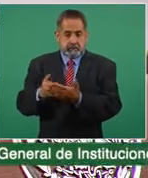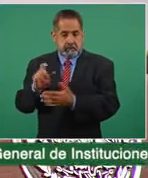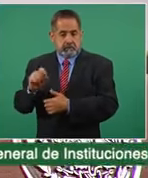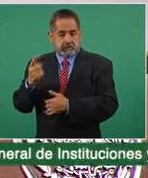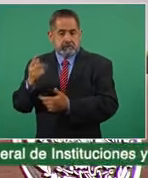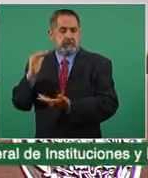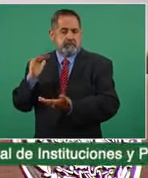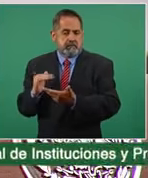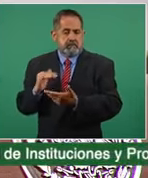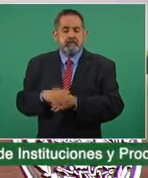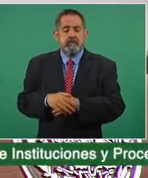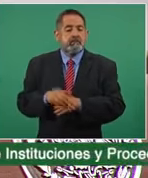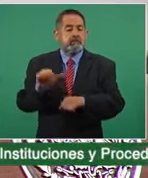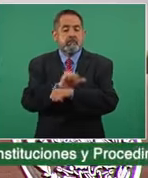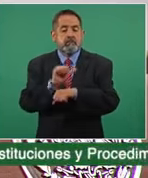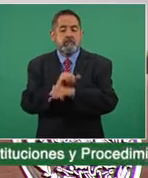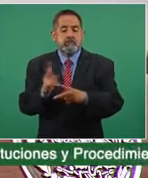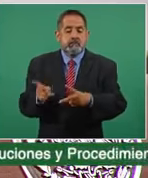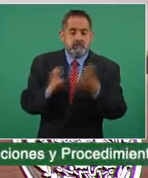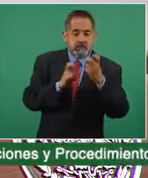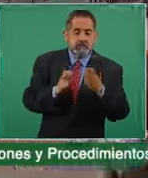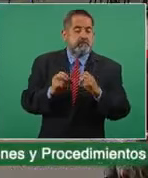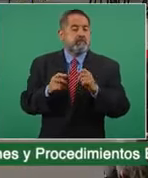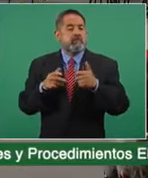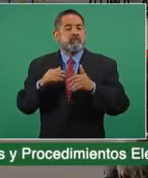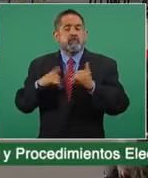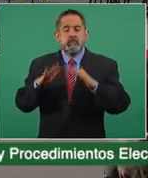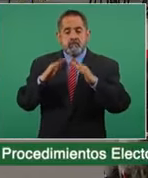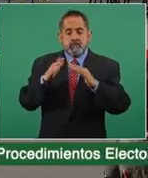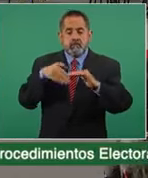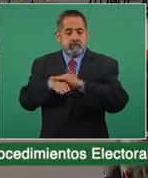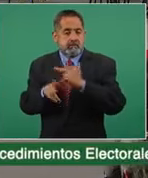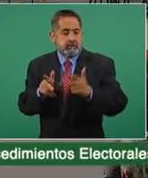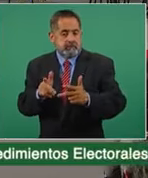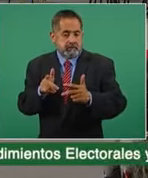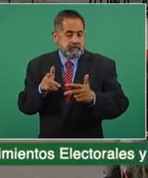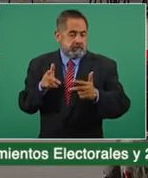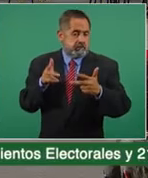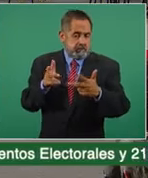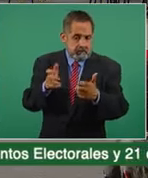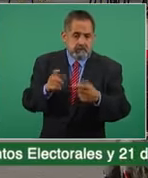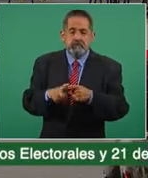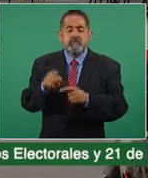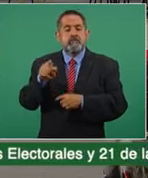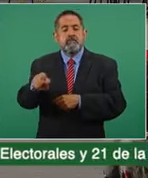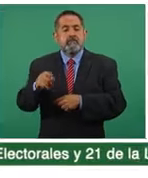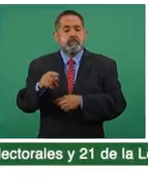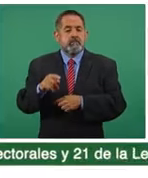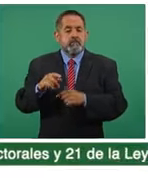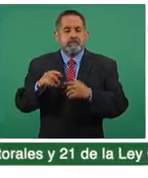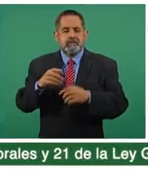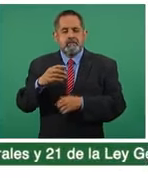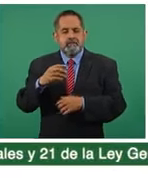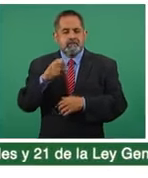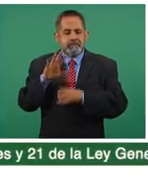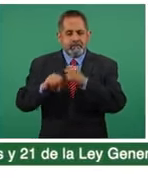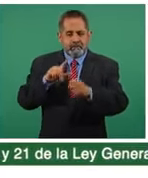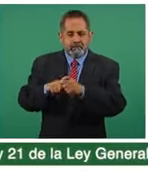El robo de vehículo a casa, habitación y de ganado disminuyeron más